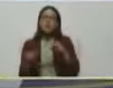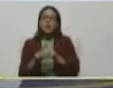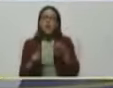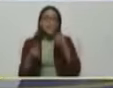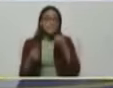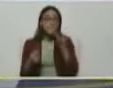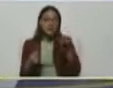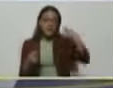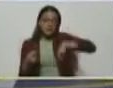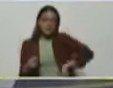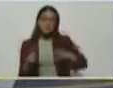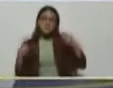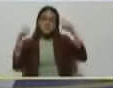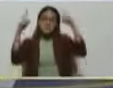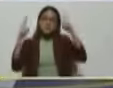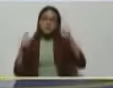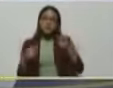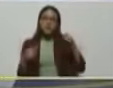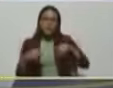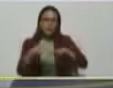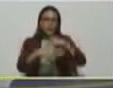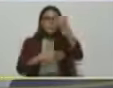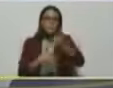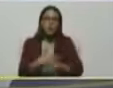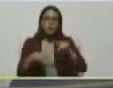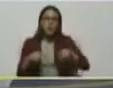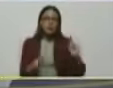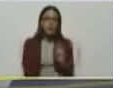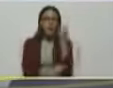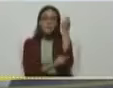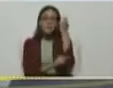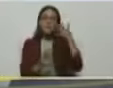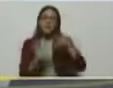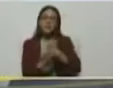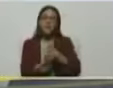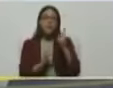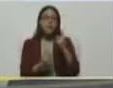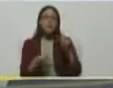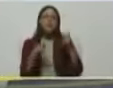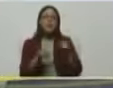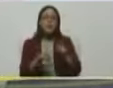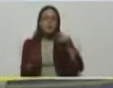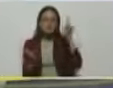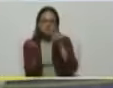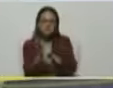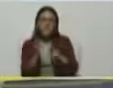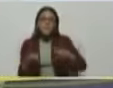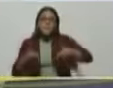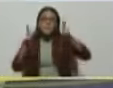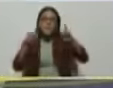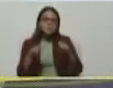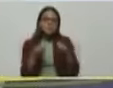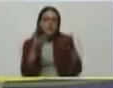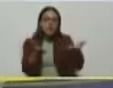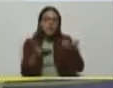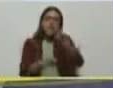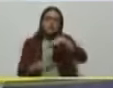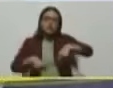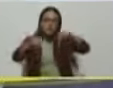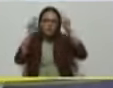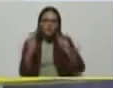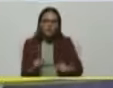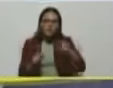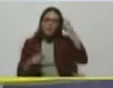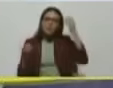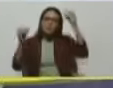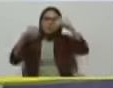este proyecto. Es la primera vez que una licencia es otorgada y se han firmado acuerdos